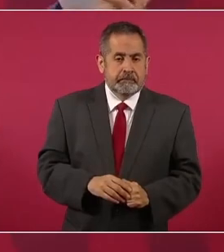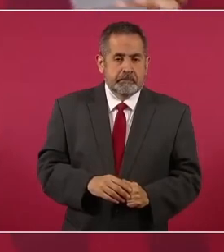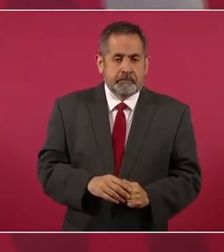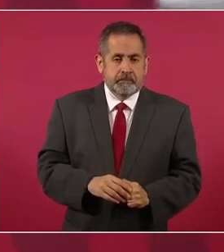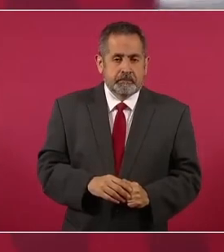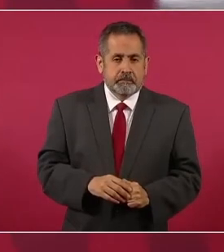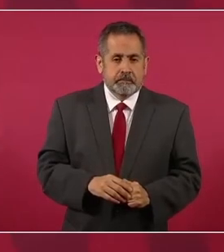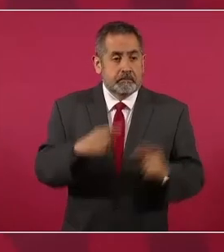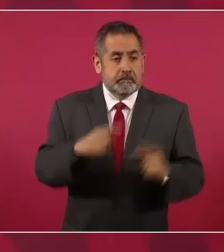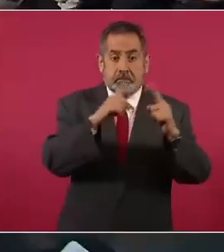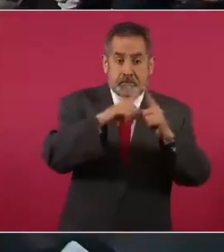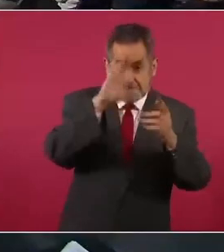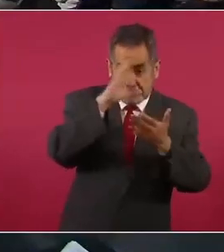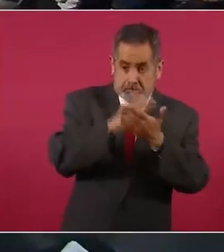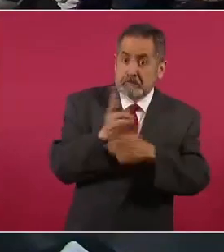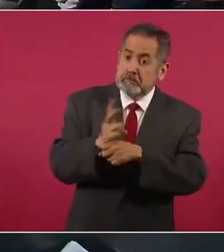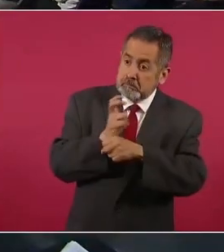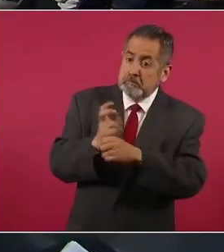hasta la Iglesia Católica,